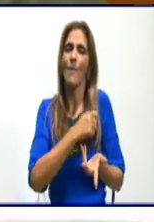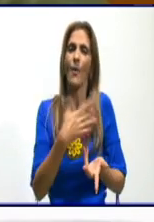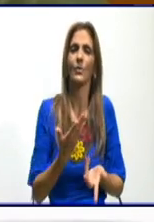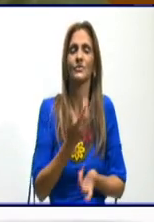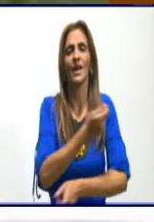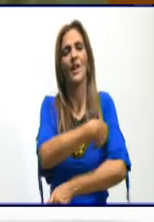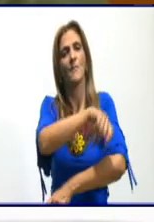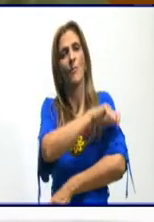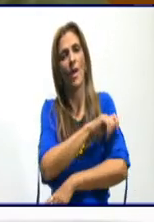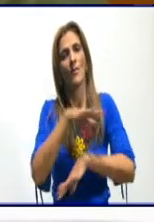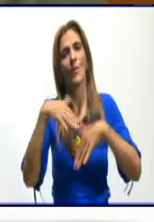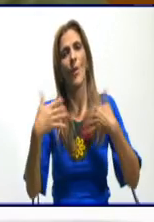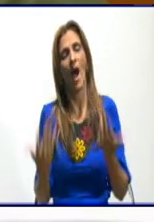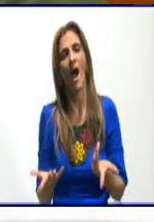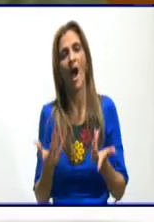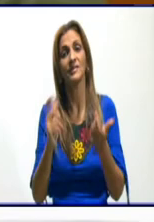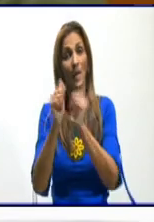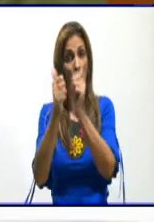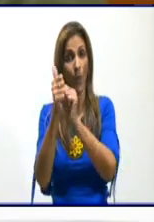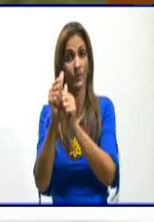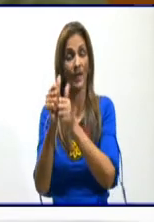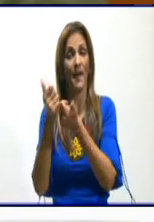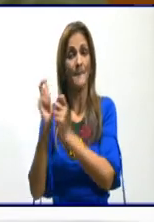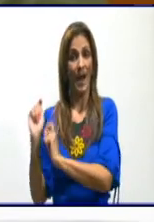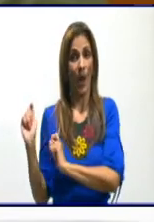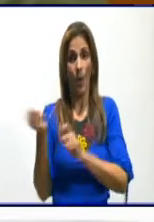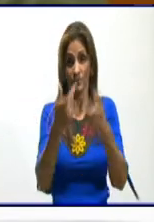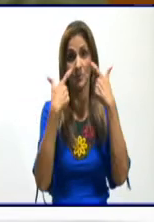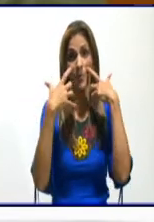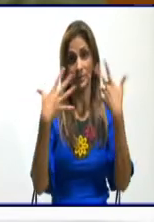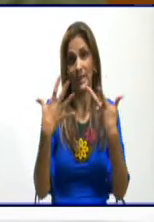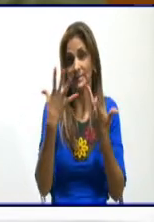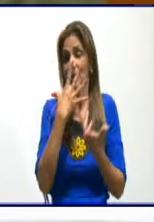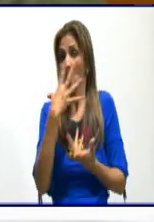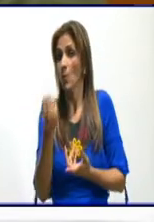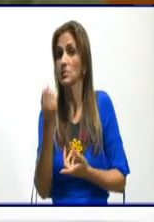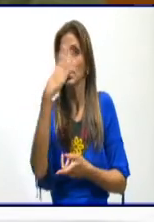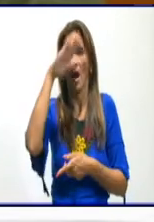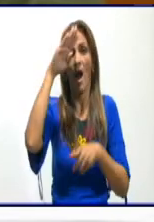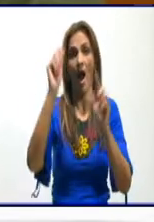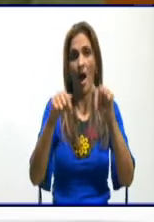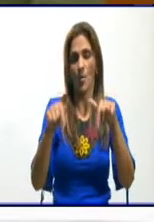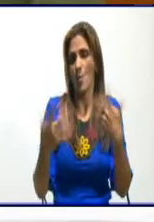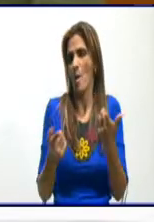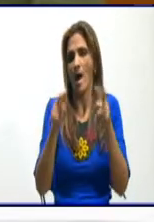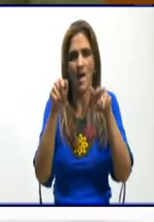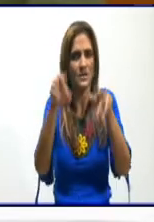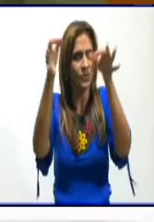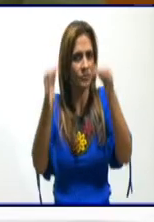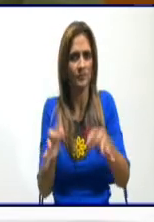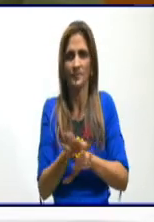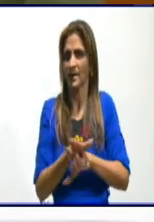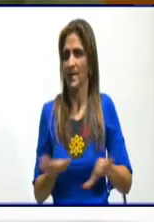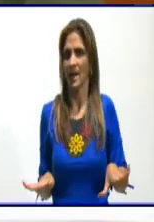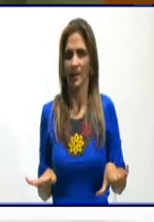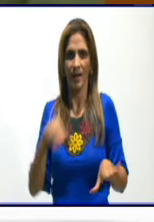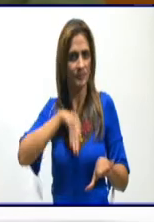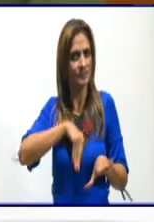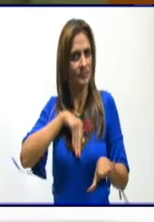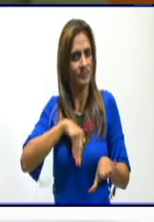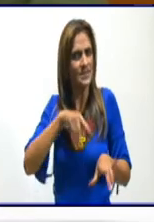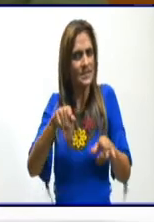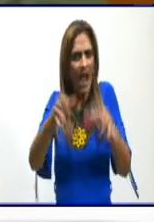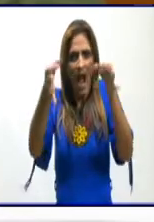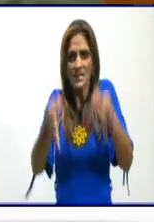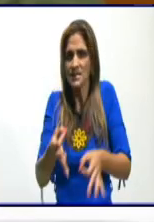de ese sentido de pertenencia y de ese amor por la provincia es una realidad por incluso